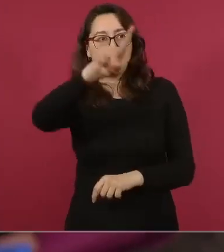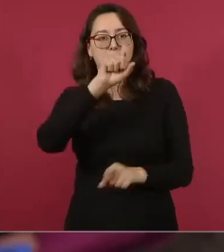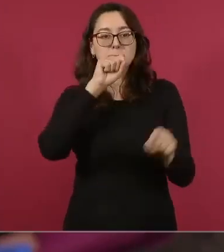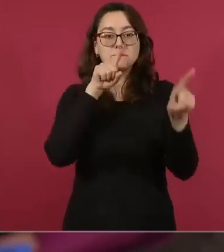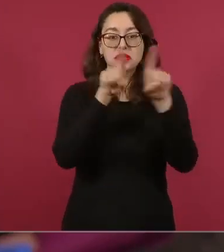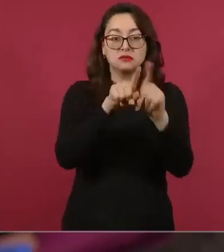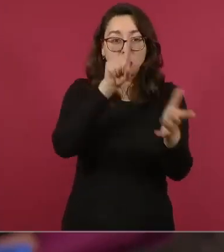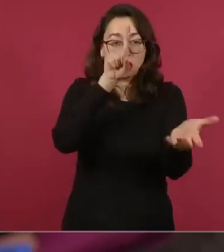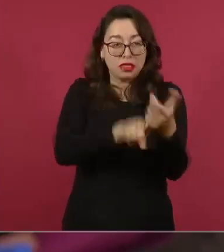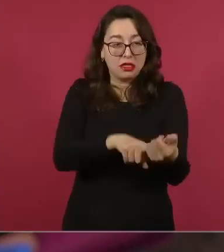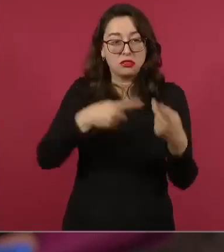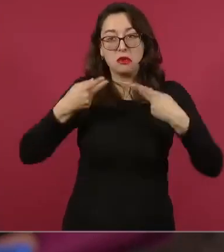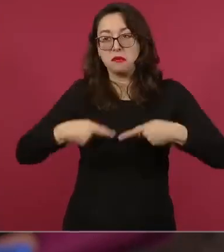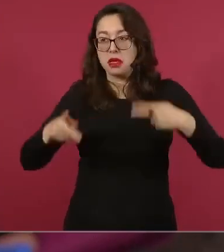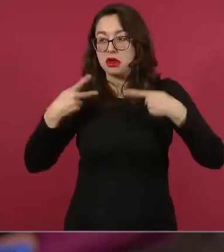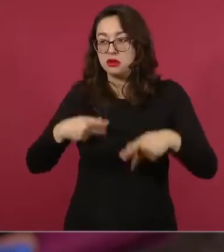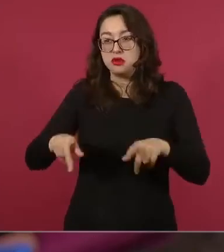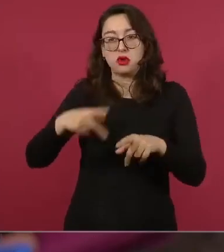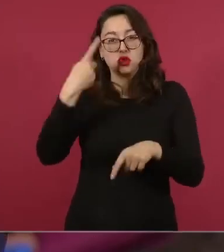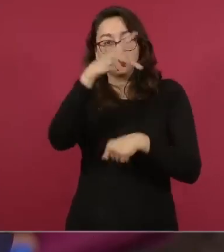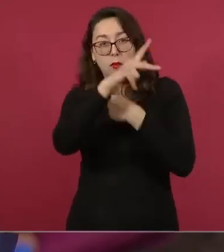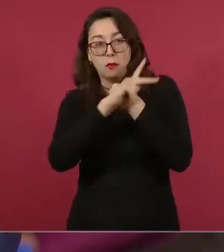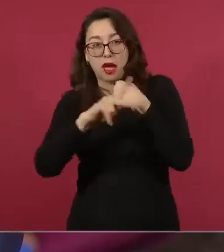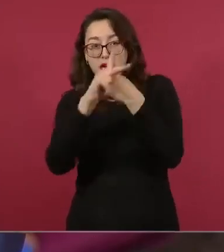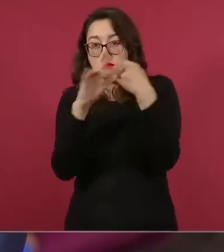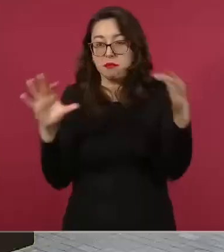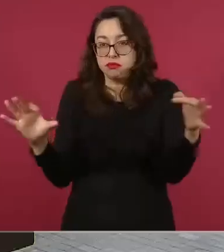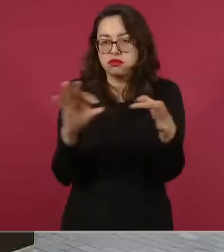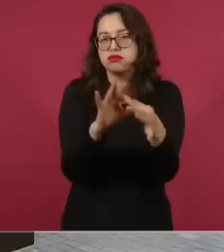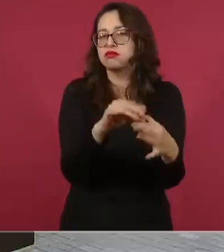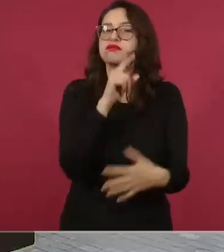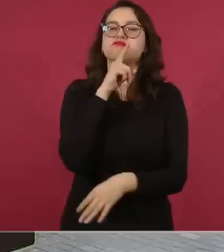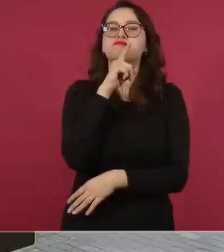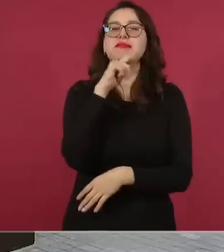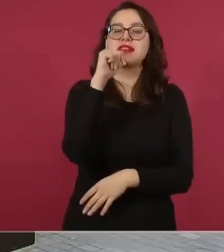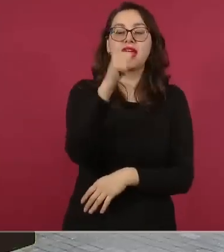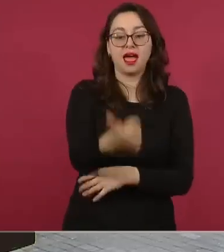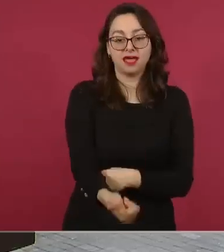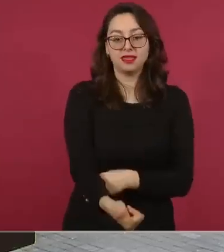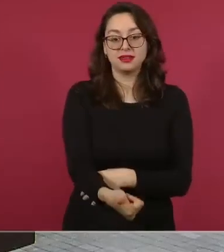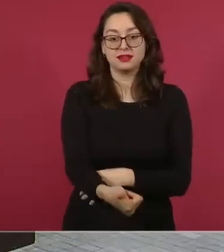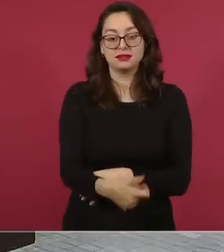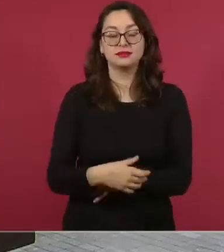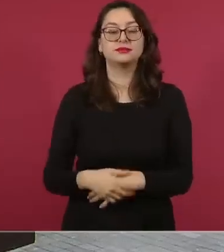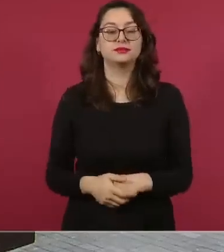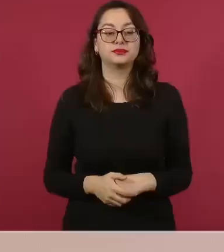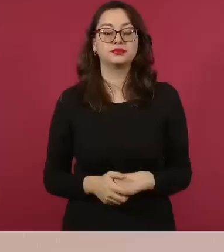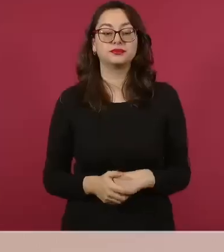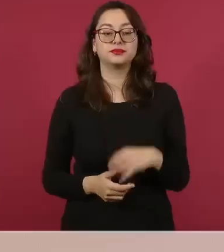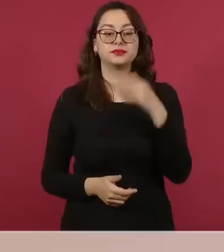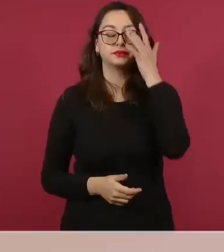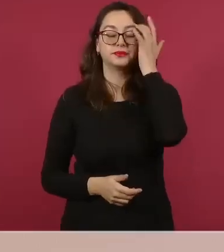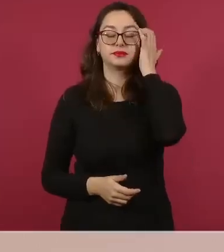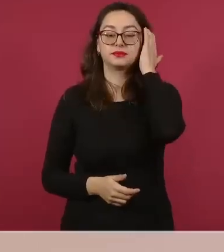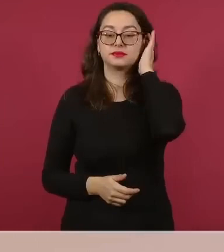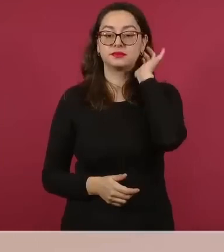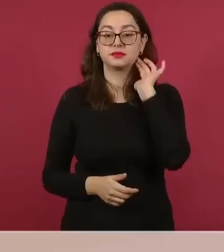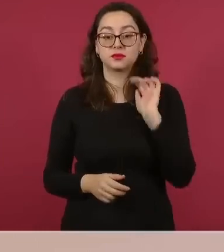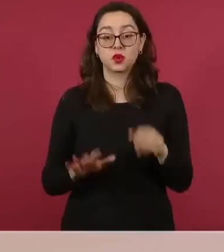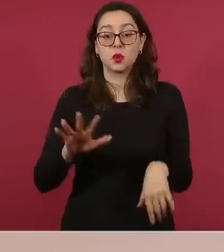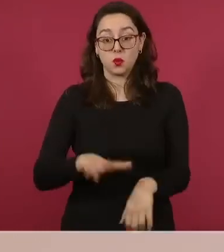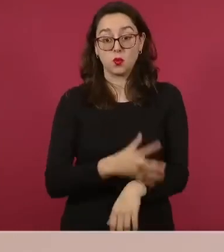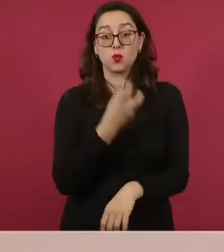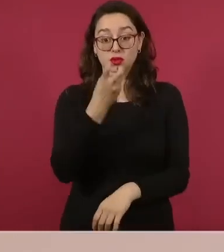a las causas populares. Por eso no debe